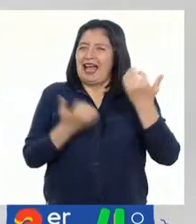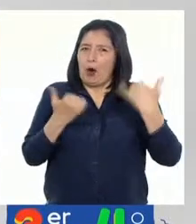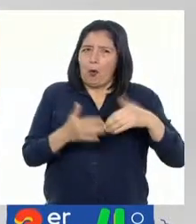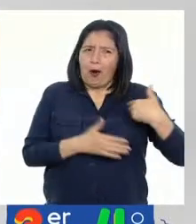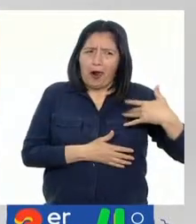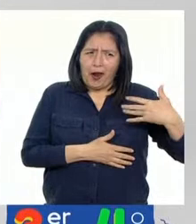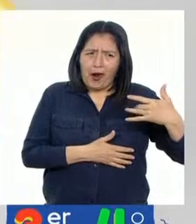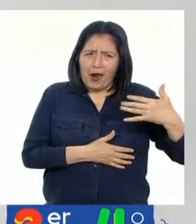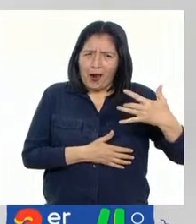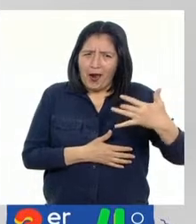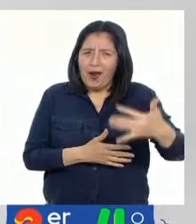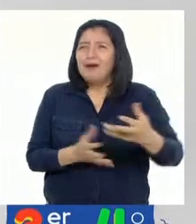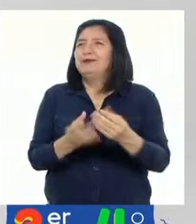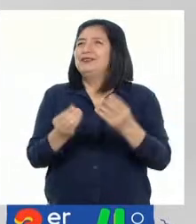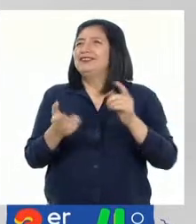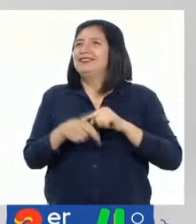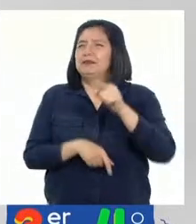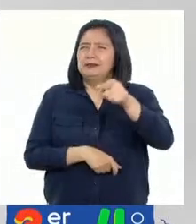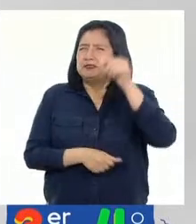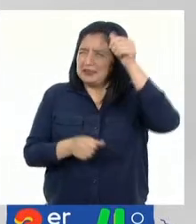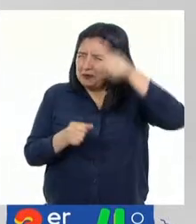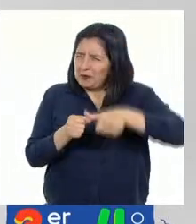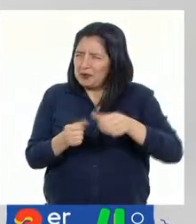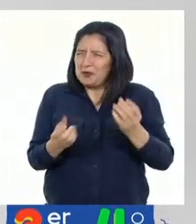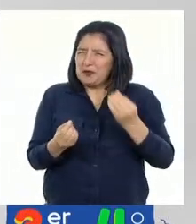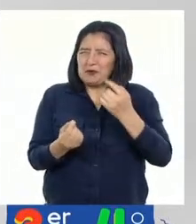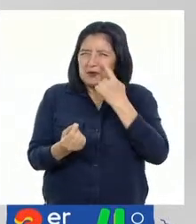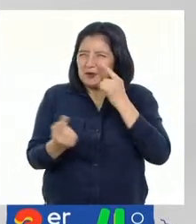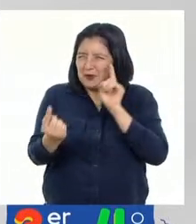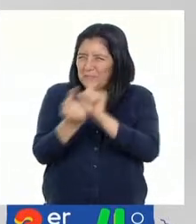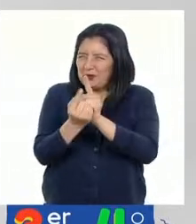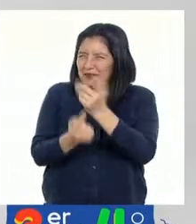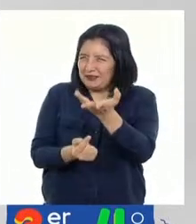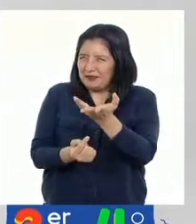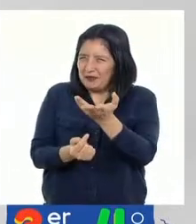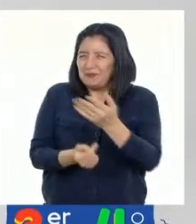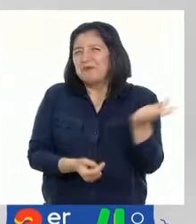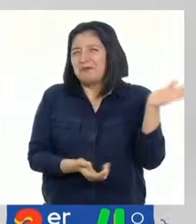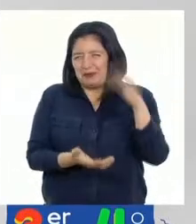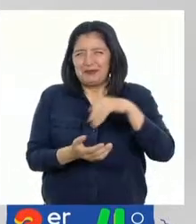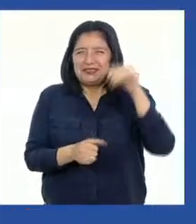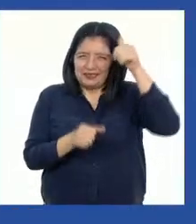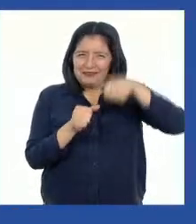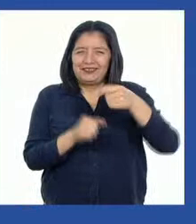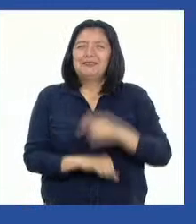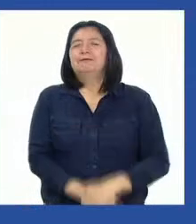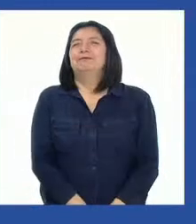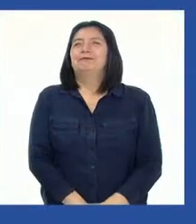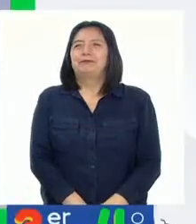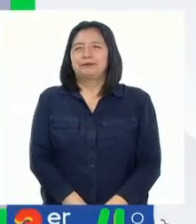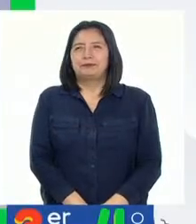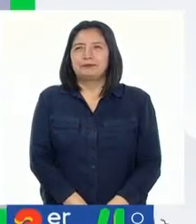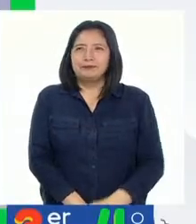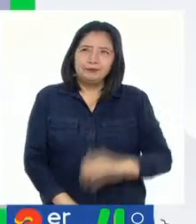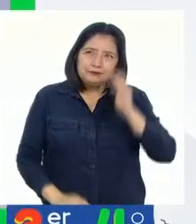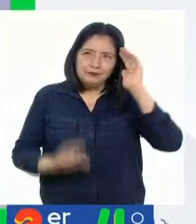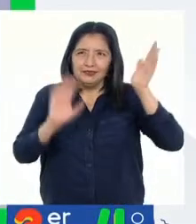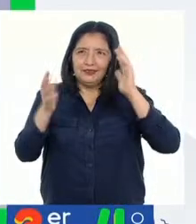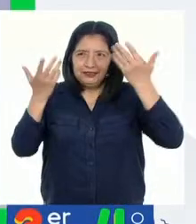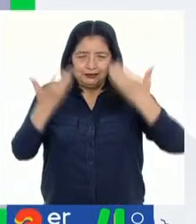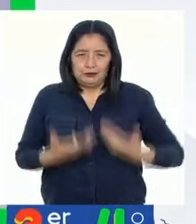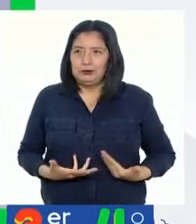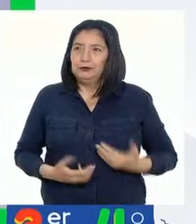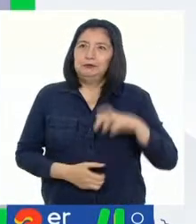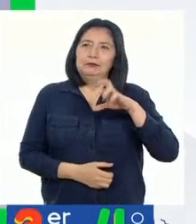pasado mucho tiempo. ¿Se acuerdan cómo nos conocimos? Vamos a recordarlo. Hola, soy